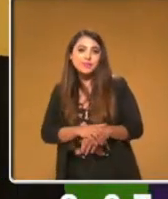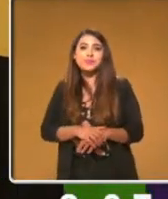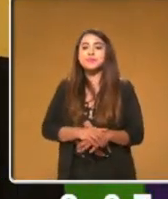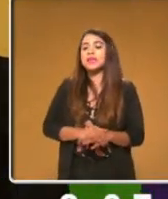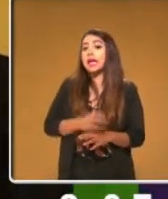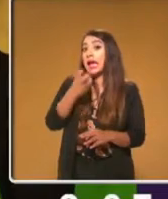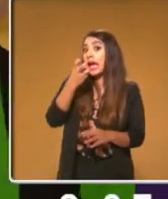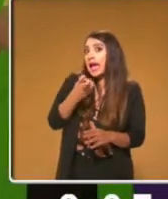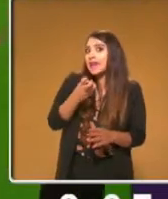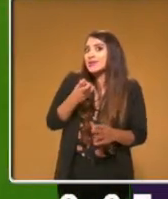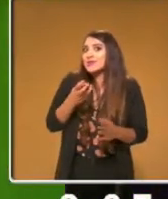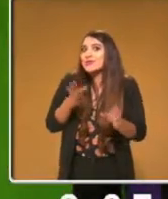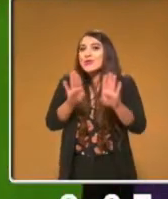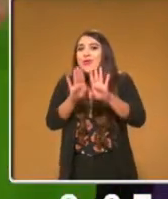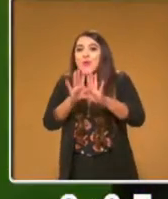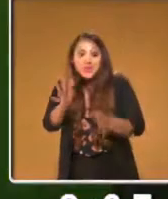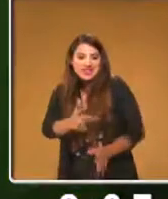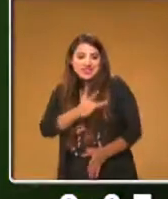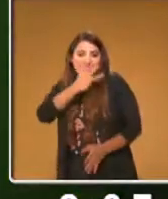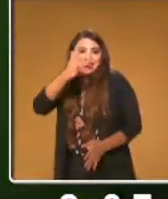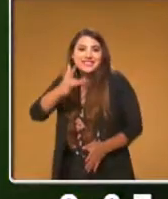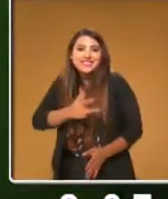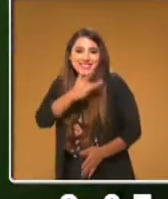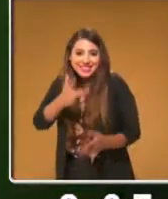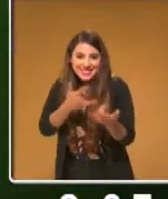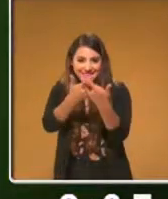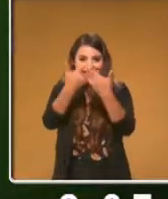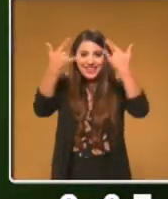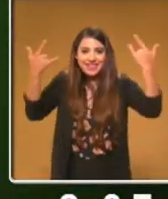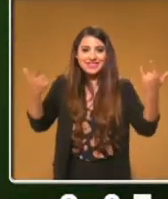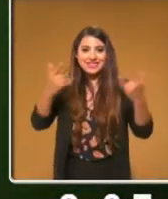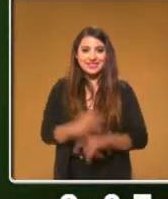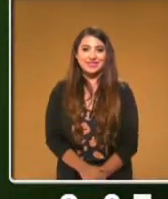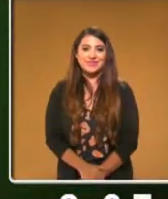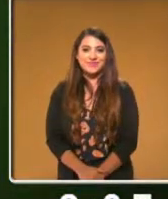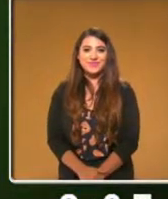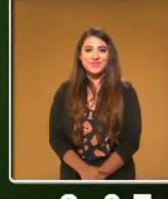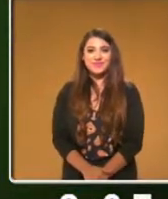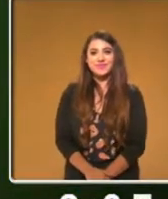para mantenernos vivos en nuestra historieta.